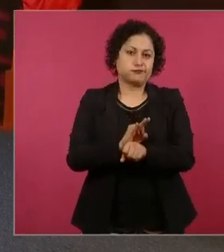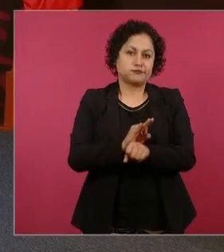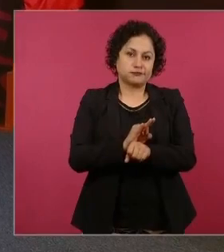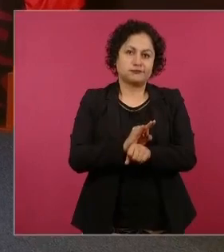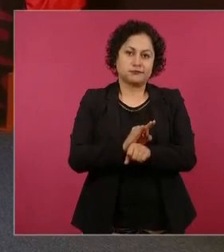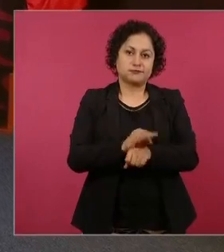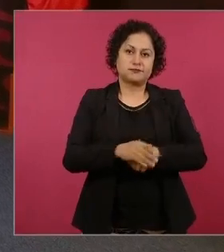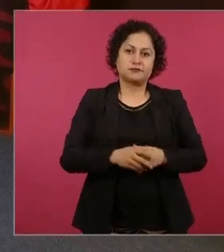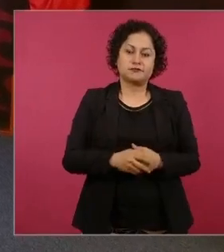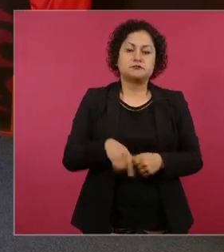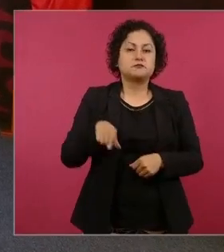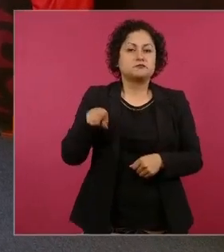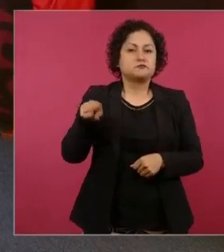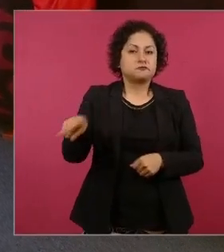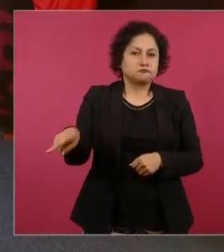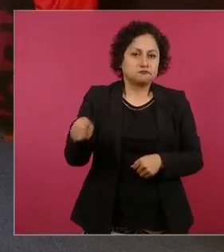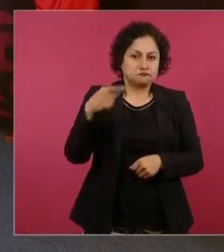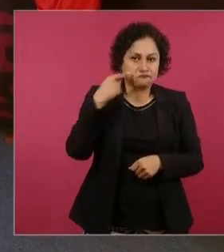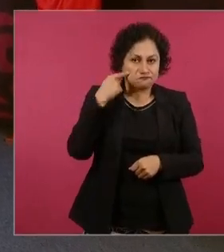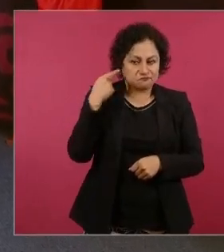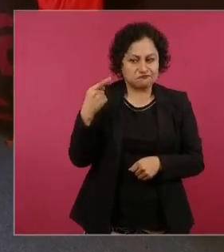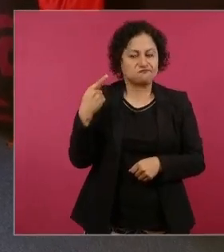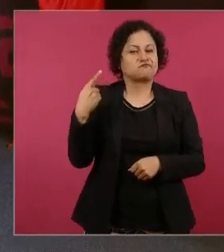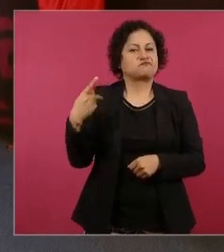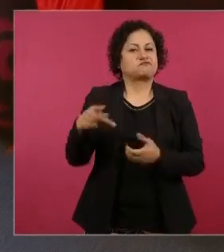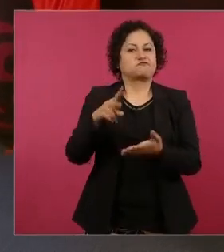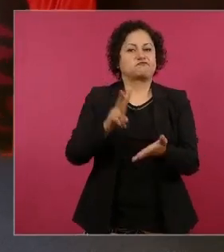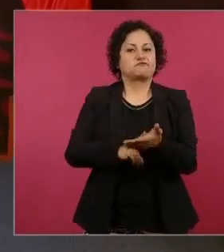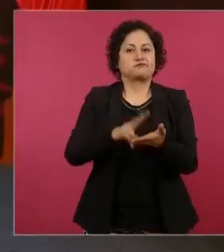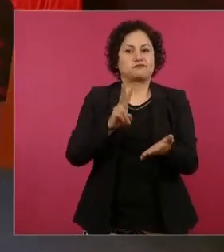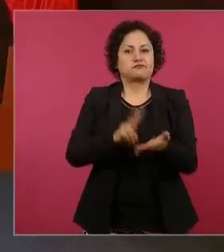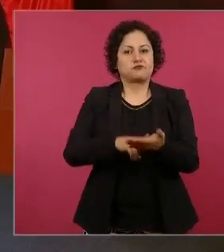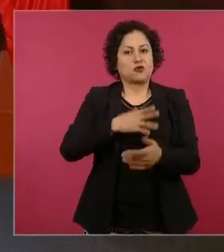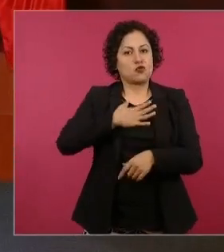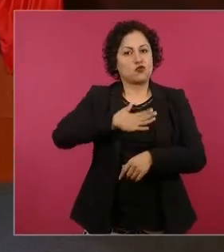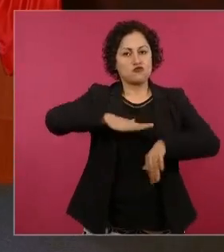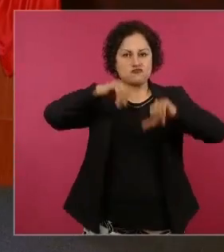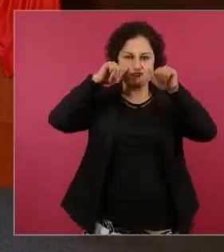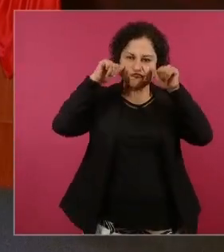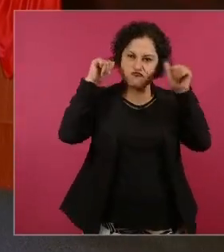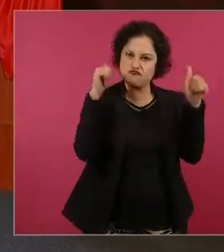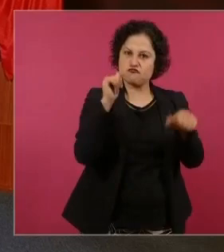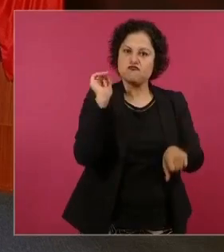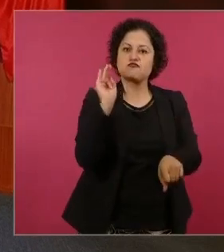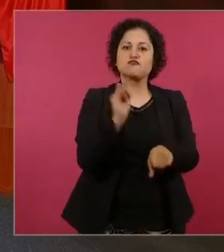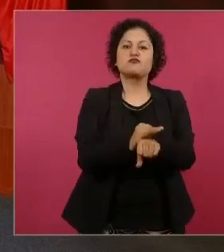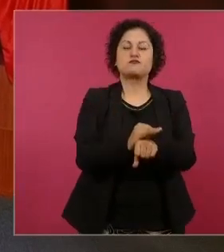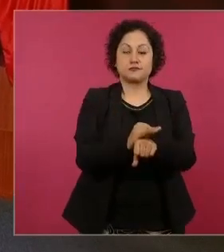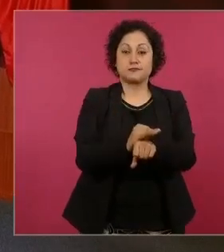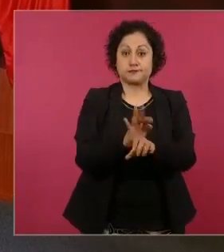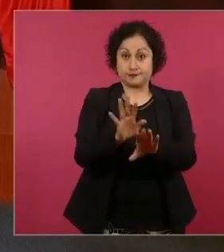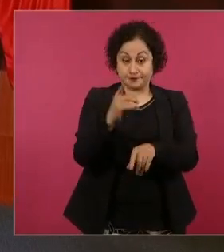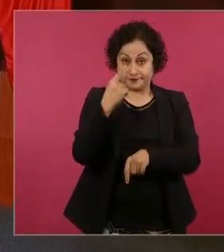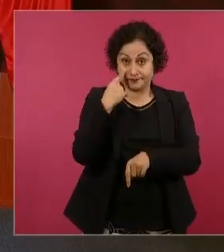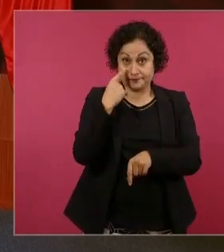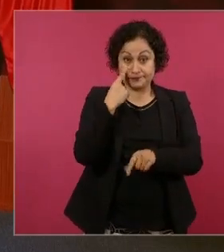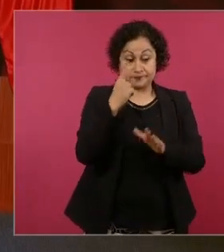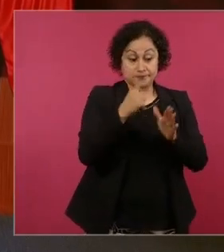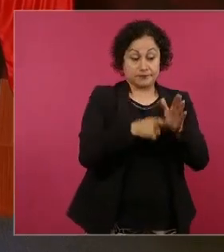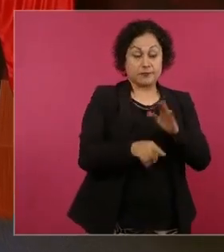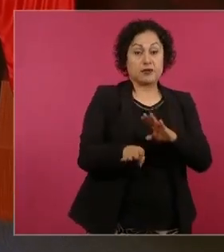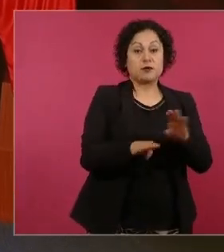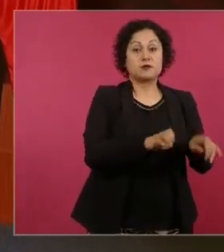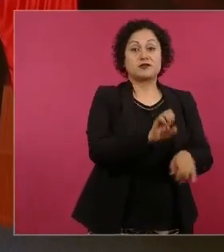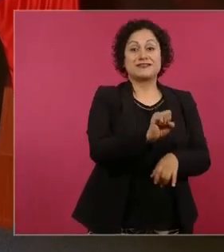estaba comprometido con la verdad y la justicia. En 1966 fundó la